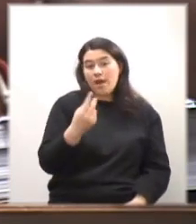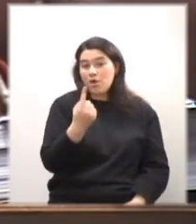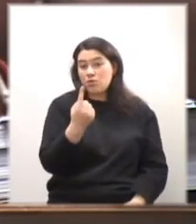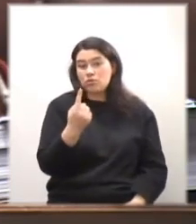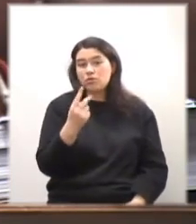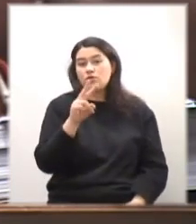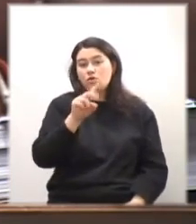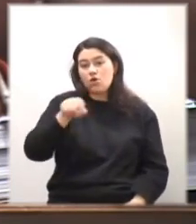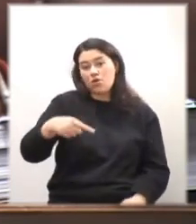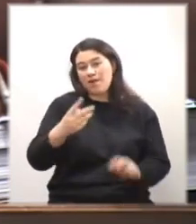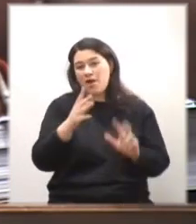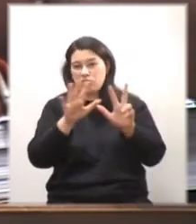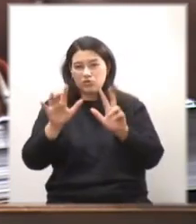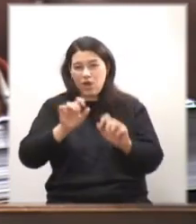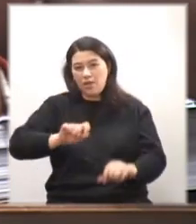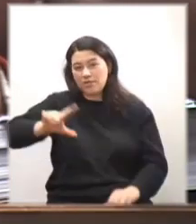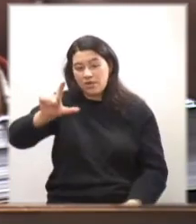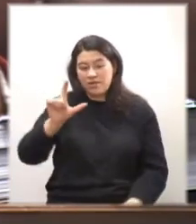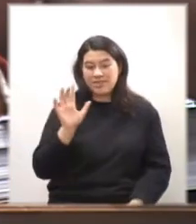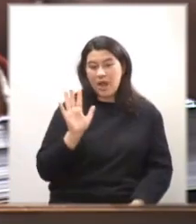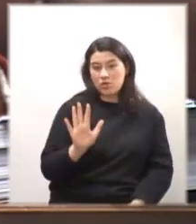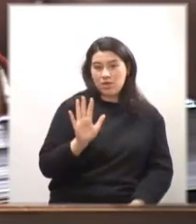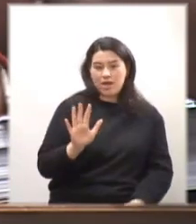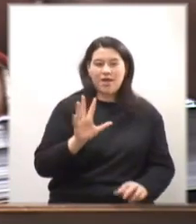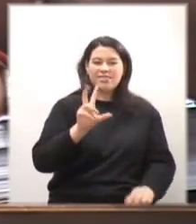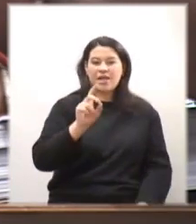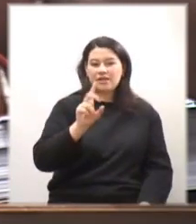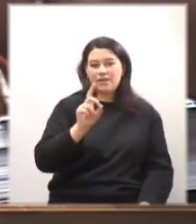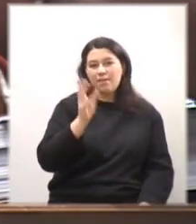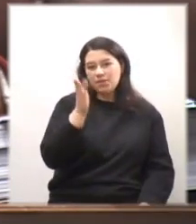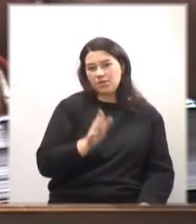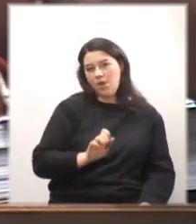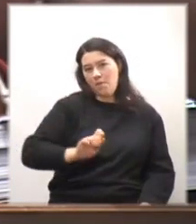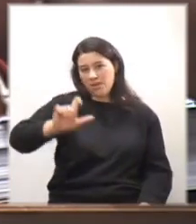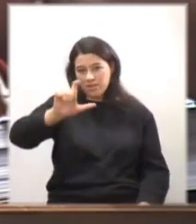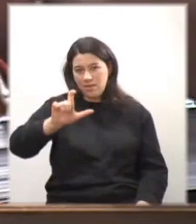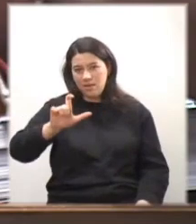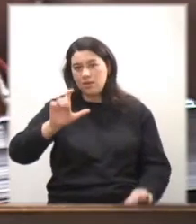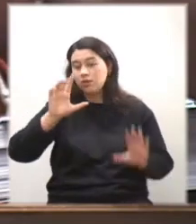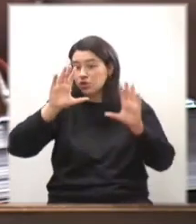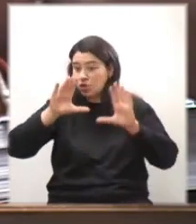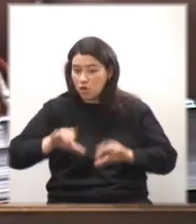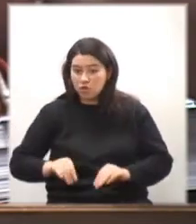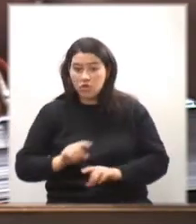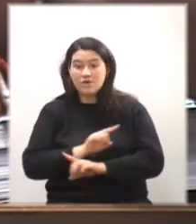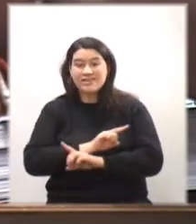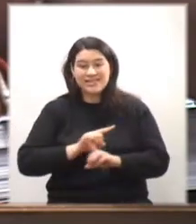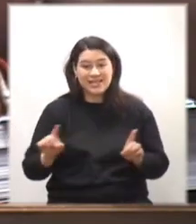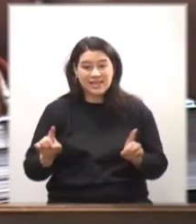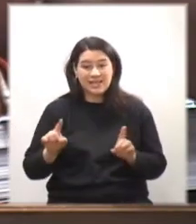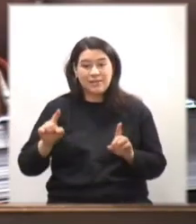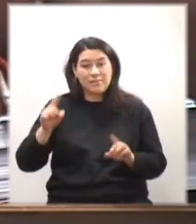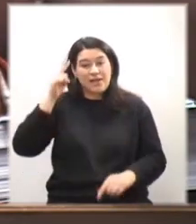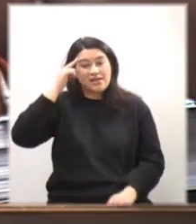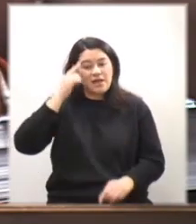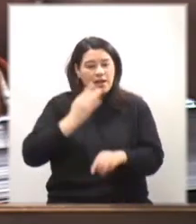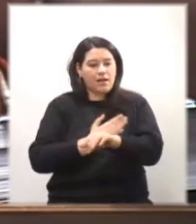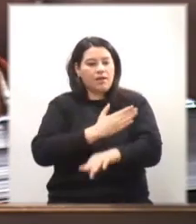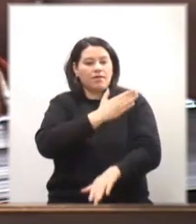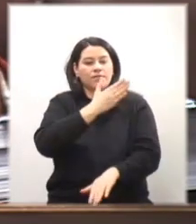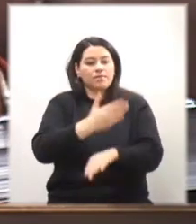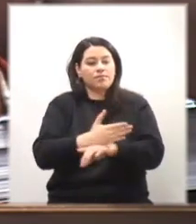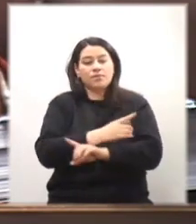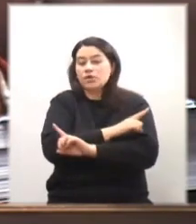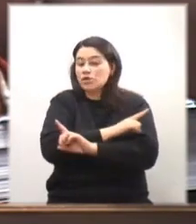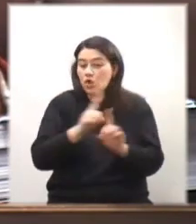a 2,8 y de deuda que se aumentó 30%. Y todo esto sin considerar el efecto del